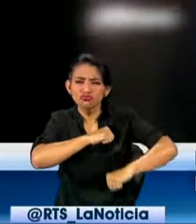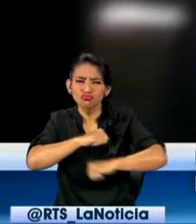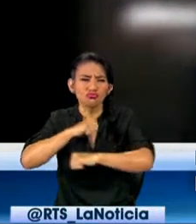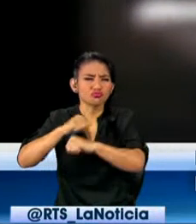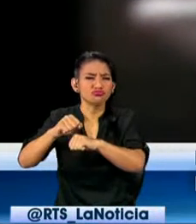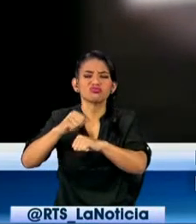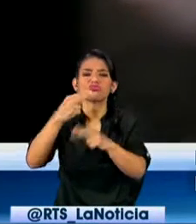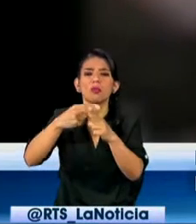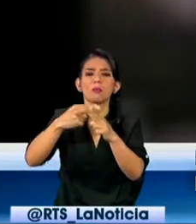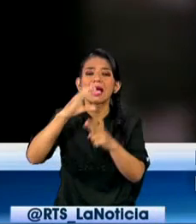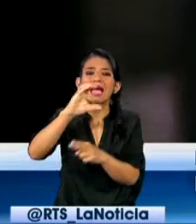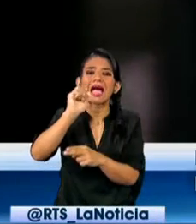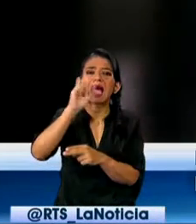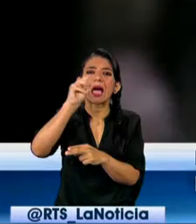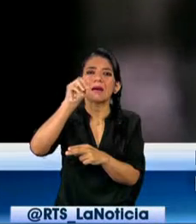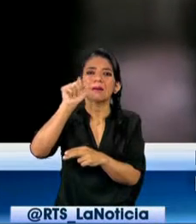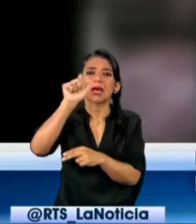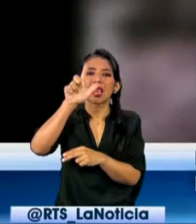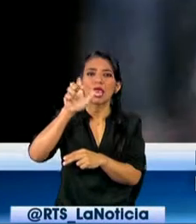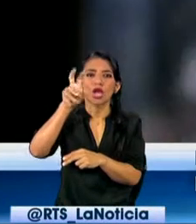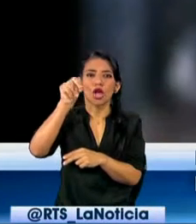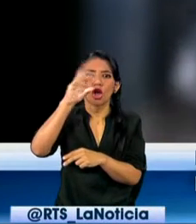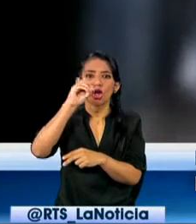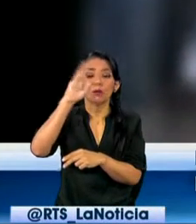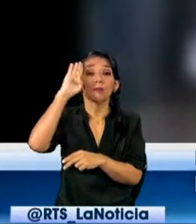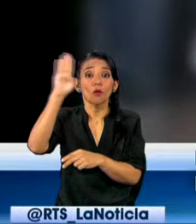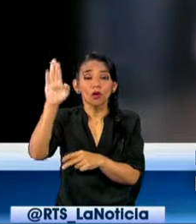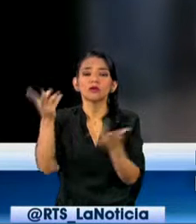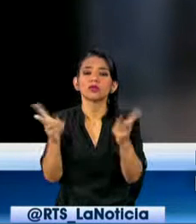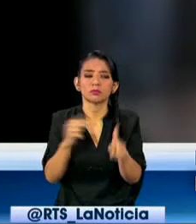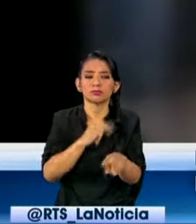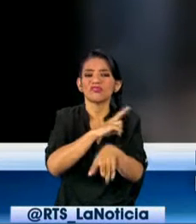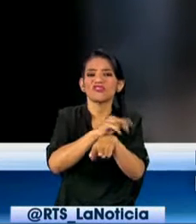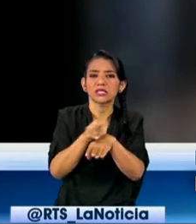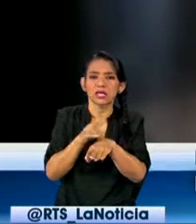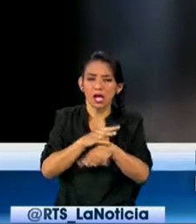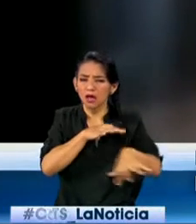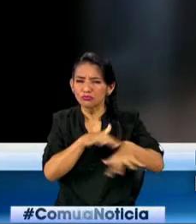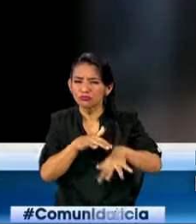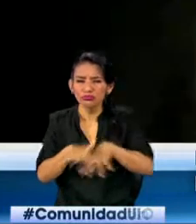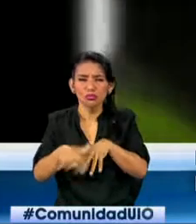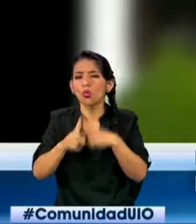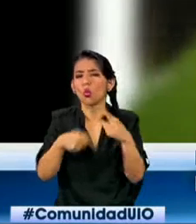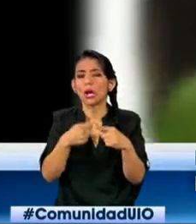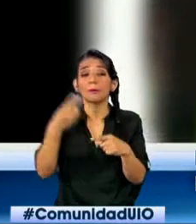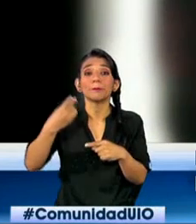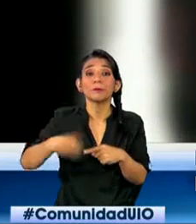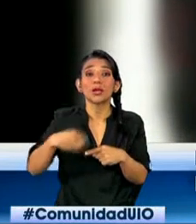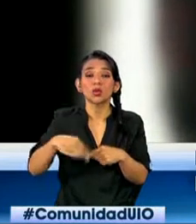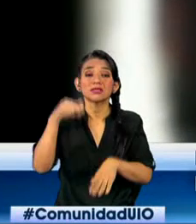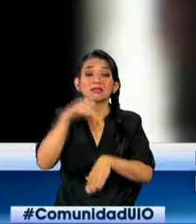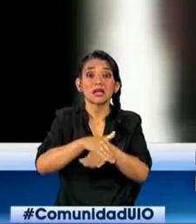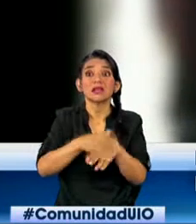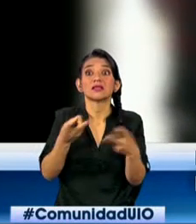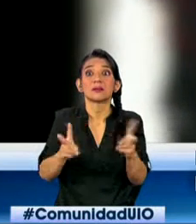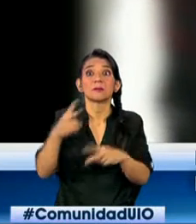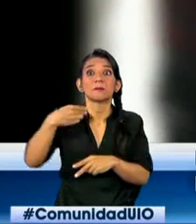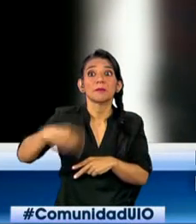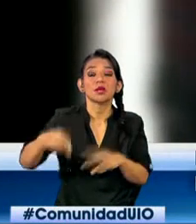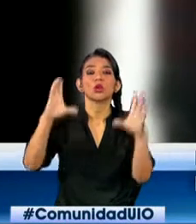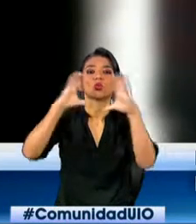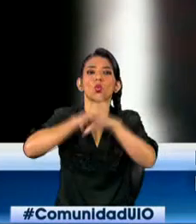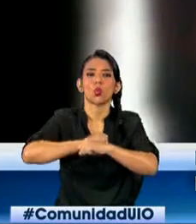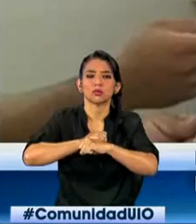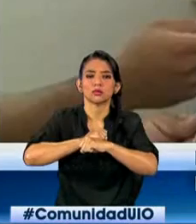que efectuó la Fiscalía en coordinación con la Policía Nacional, la tarde y noche de este miércoles en las provincias de El Oro